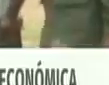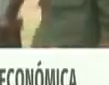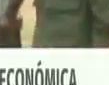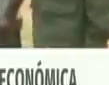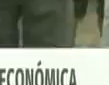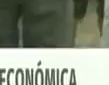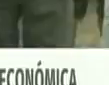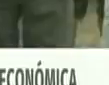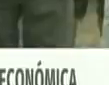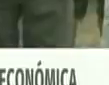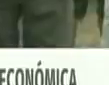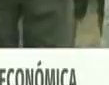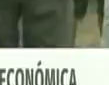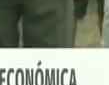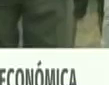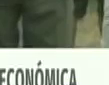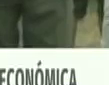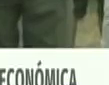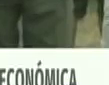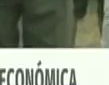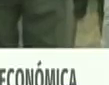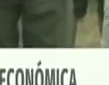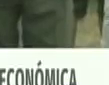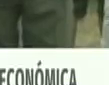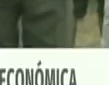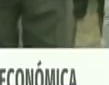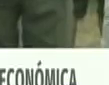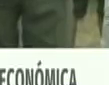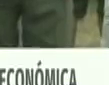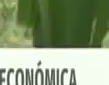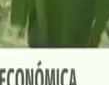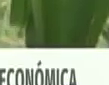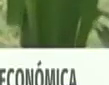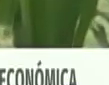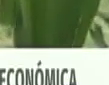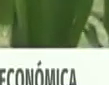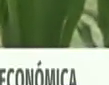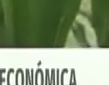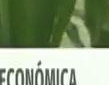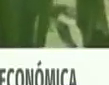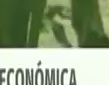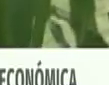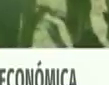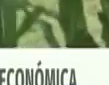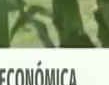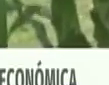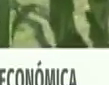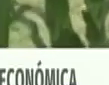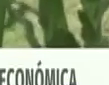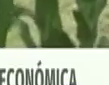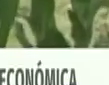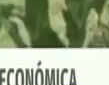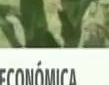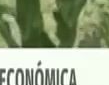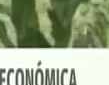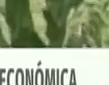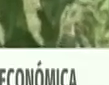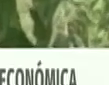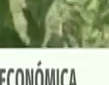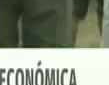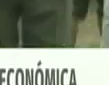en este sector haciendo la entrega de insumos colóquelos a pequeños productores en el día de hoy estamos entregando dos mil